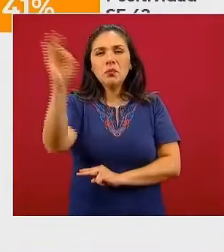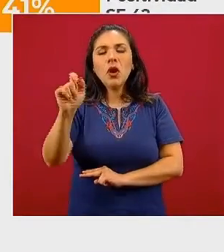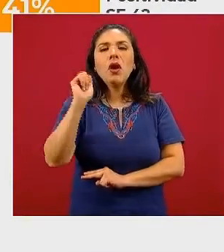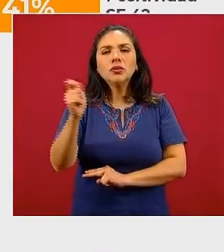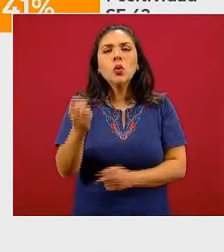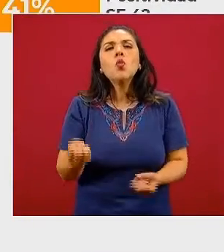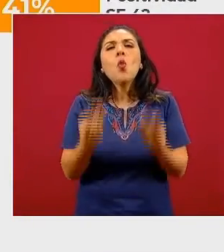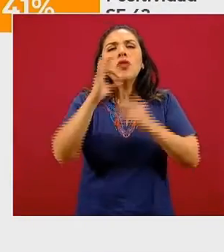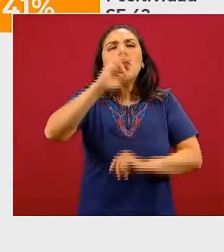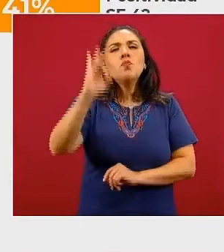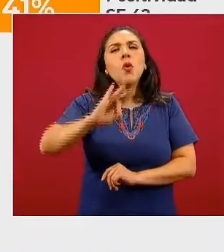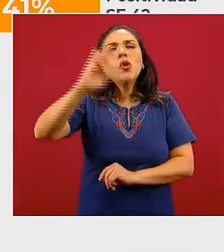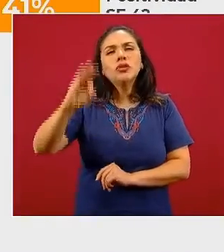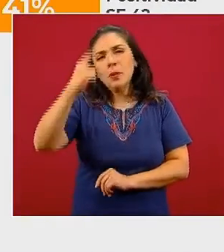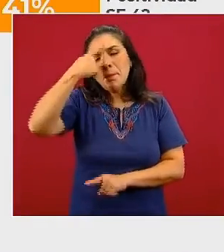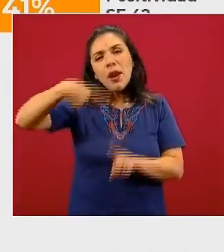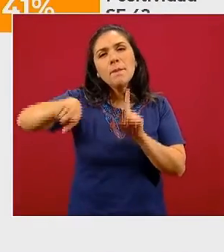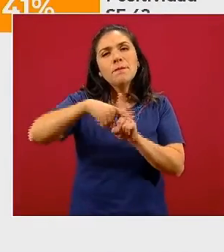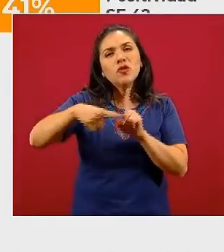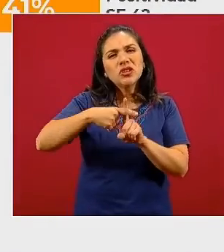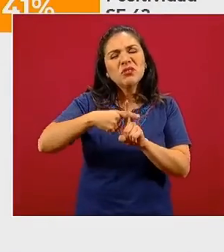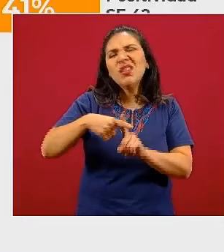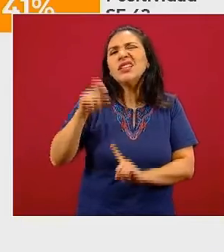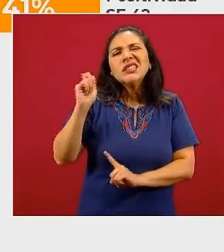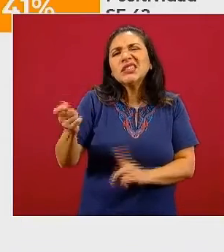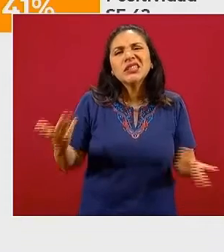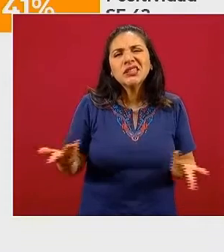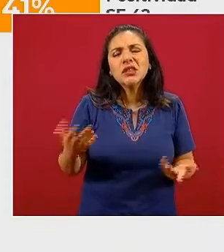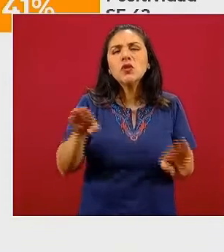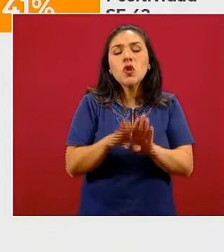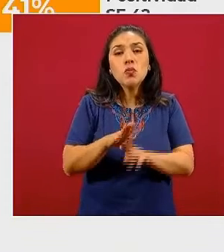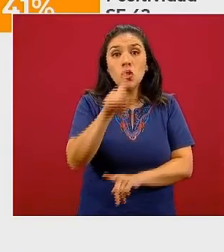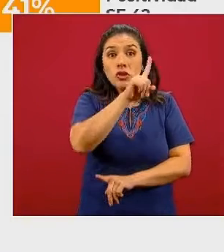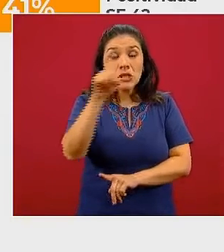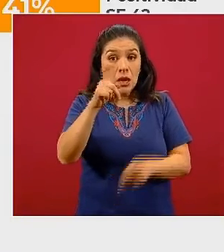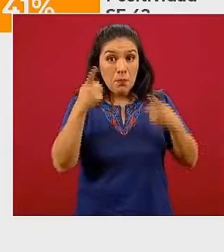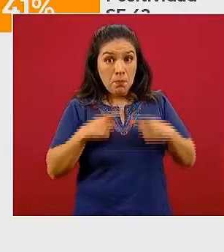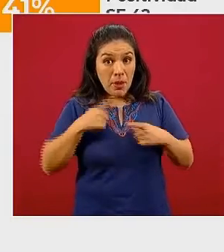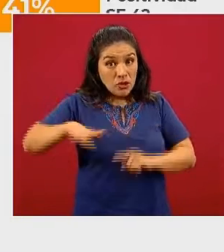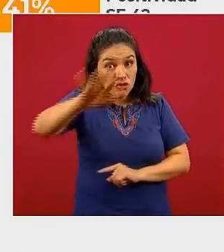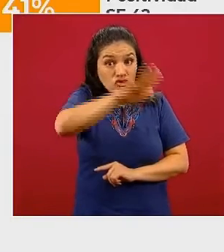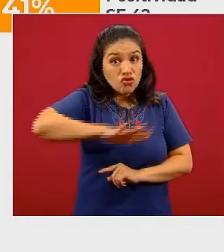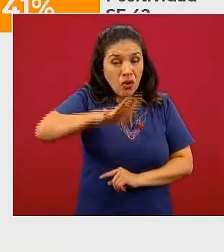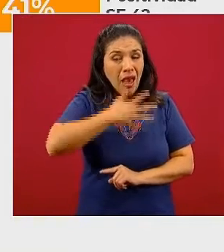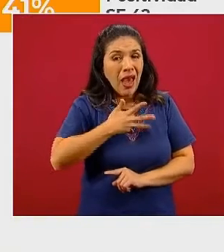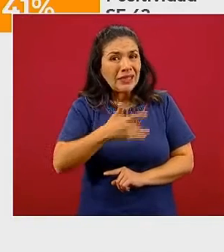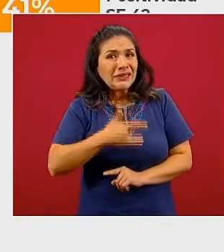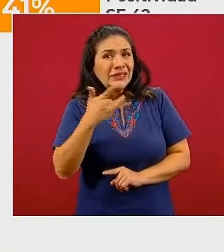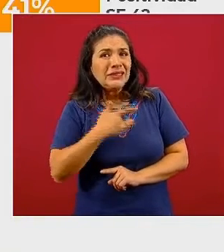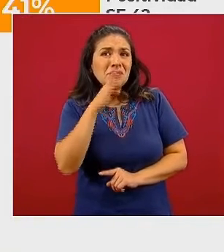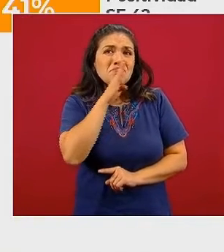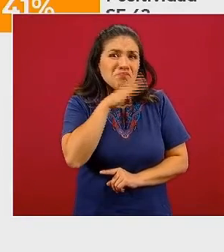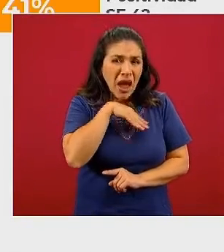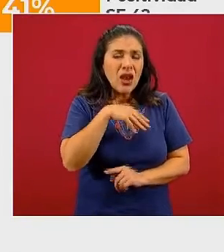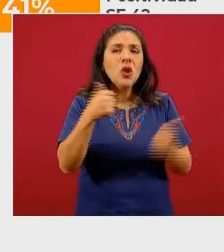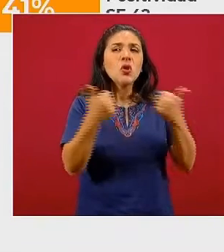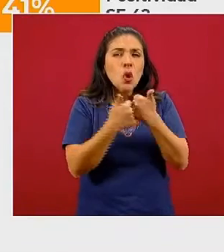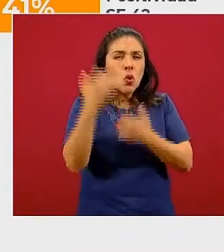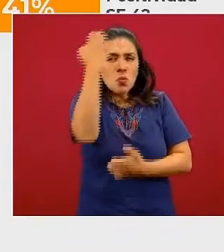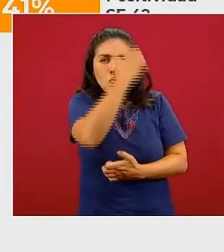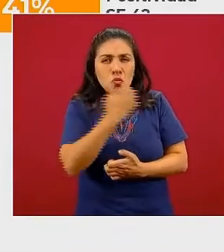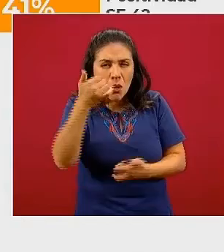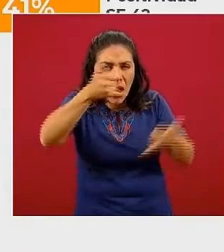el porcentaje de positividad. ¿Qué quiere decir? De cada 100 personas que tienen los síntomas, que se les toma una